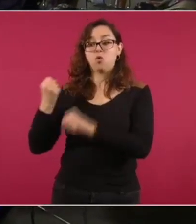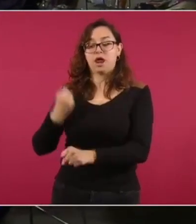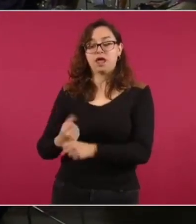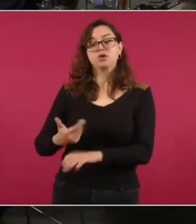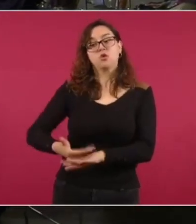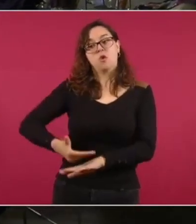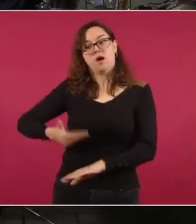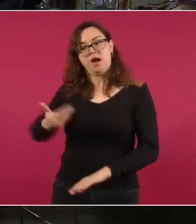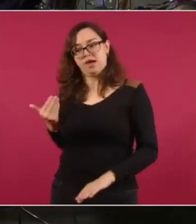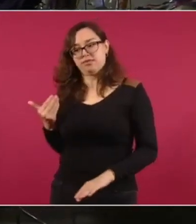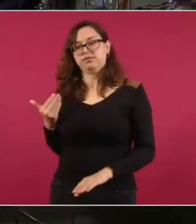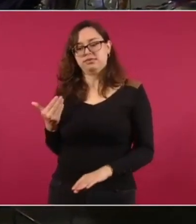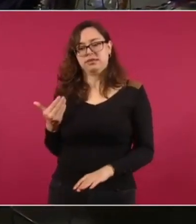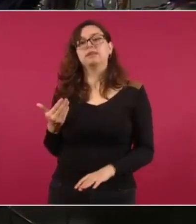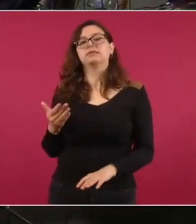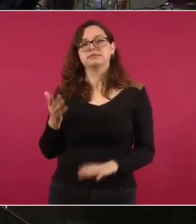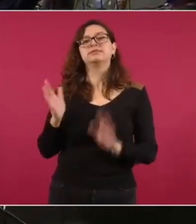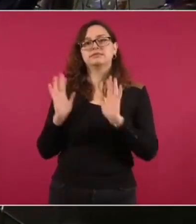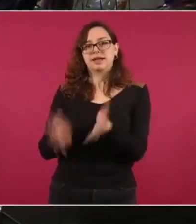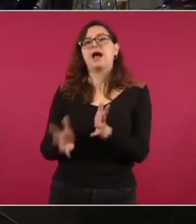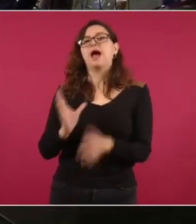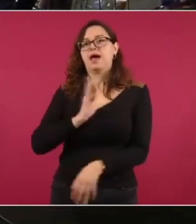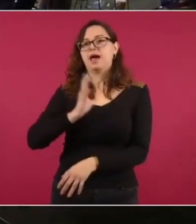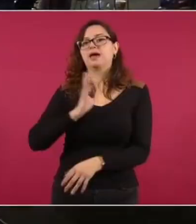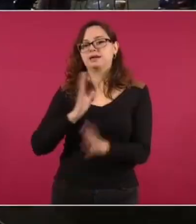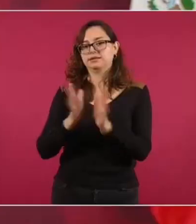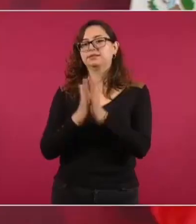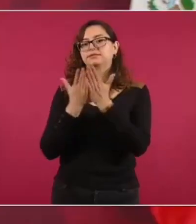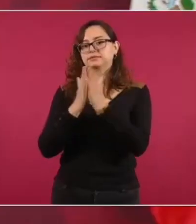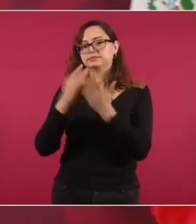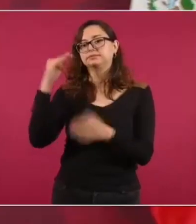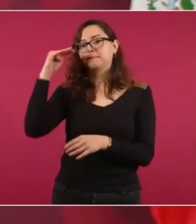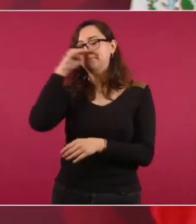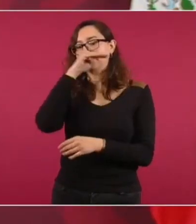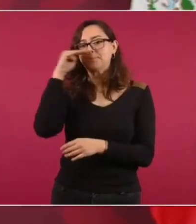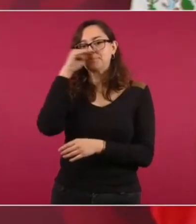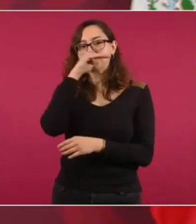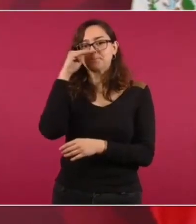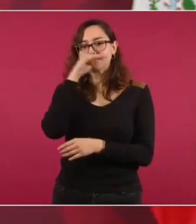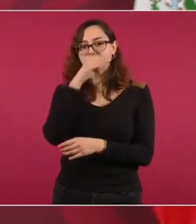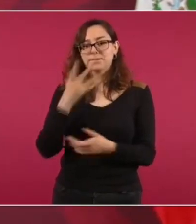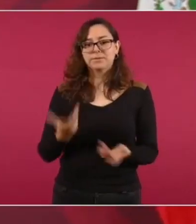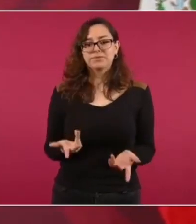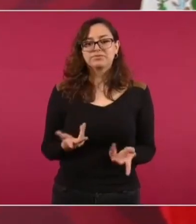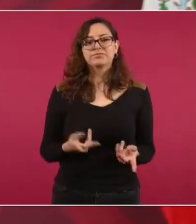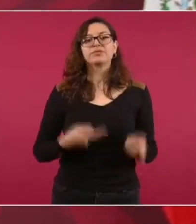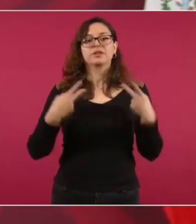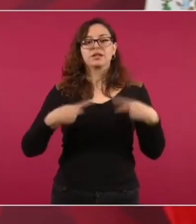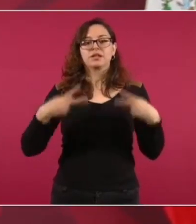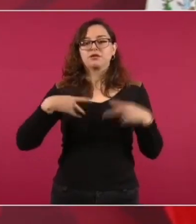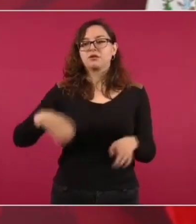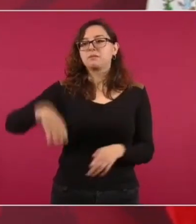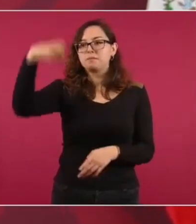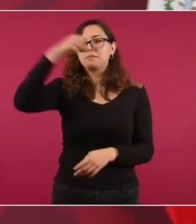de texto allá en mi pueblo. Entonces la gente mayor sabe la historia